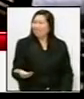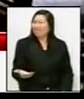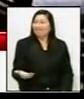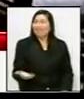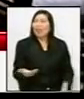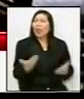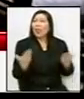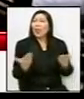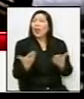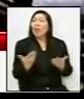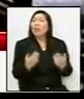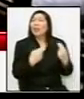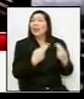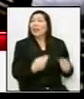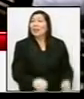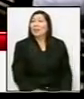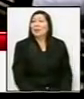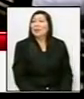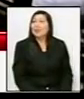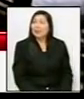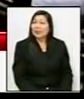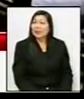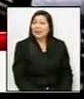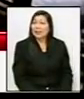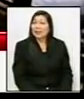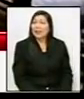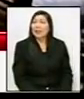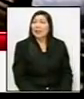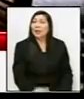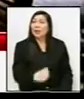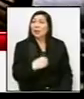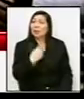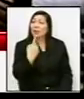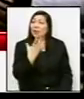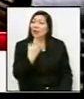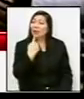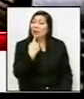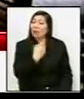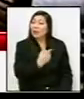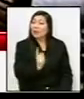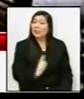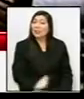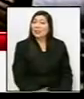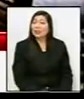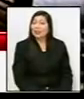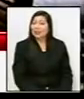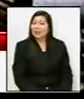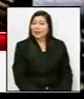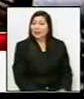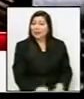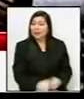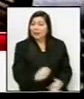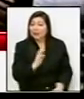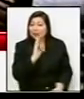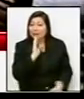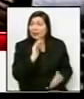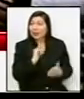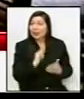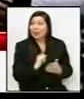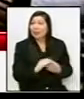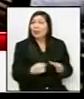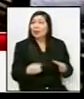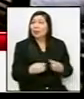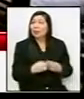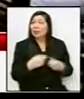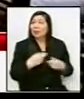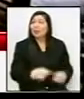Entonces, ¿dónde están los roles, presidente? Entonces, yo lo primero que quisiera plantear, antes de continuar con mi intervención, es que la comisión